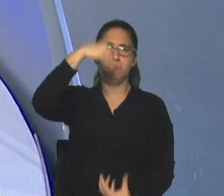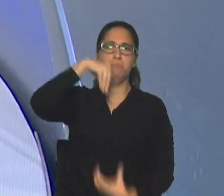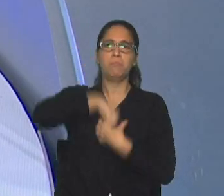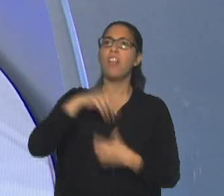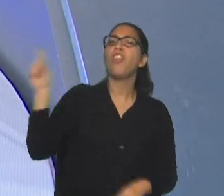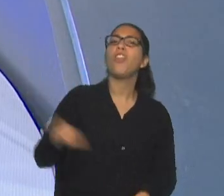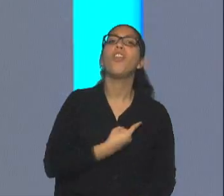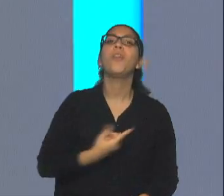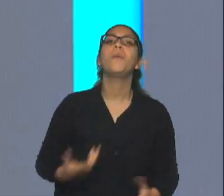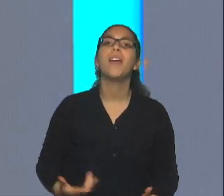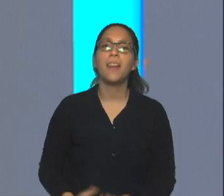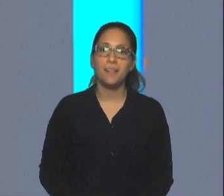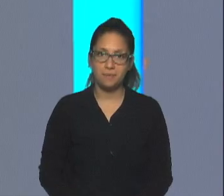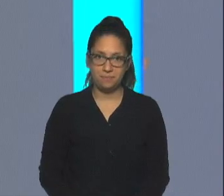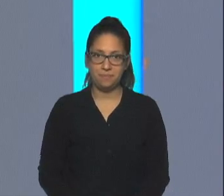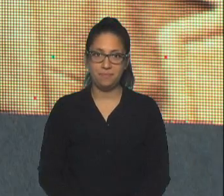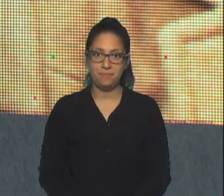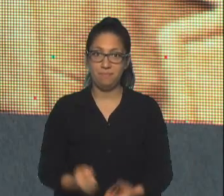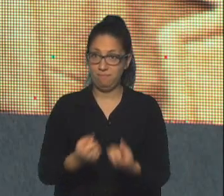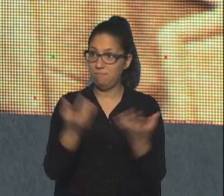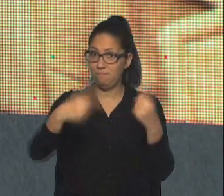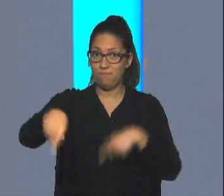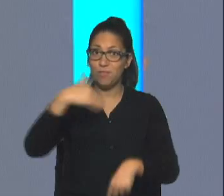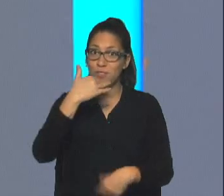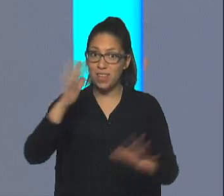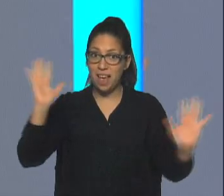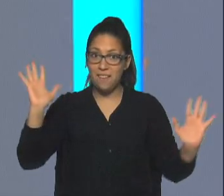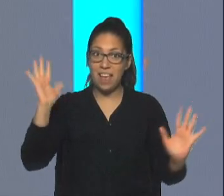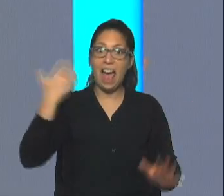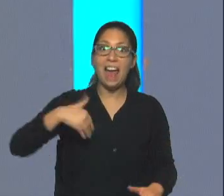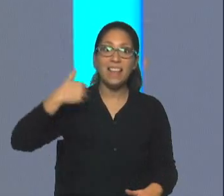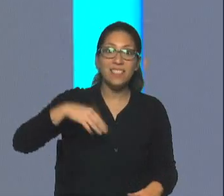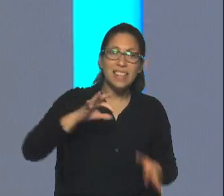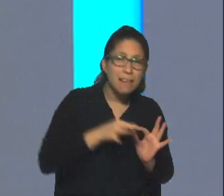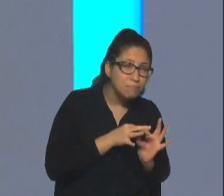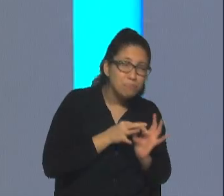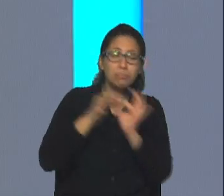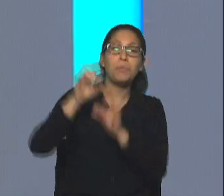creen que viene bueno Muchos no lo saben Argentina tiene raíz